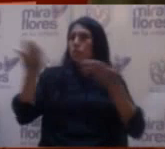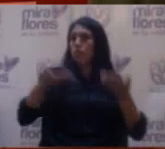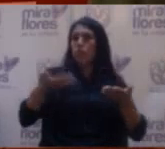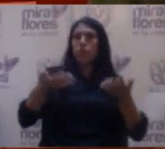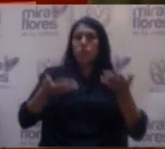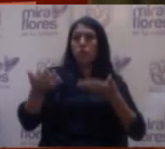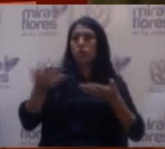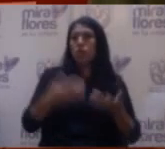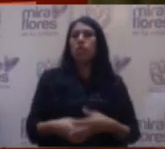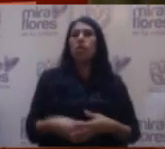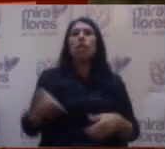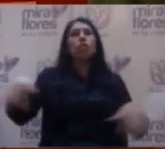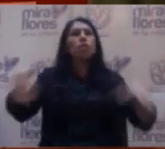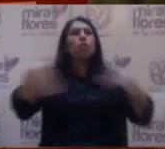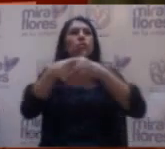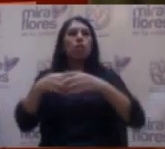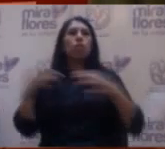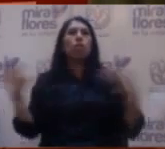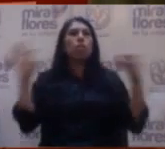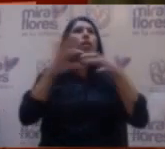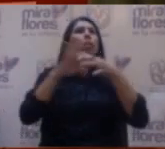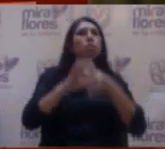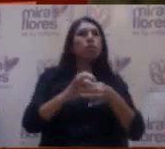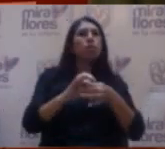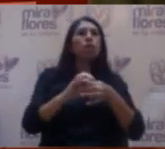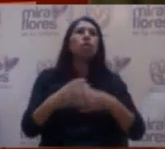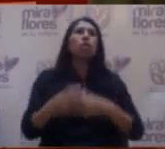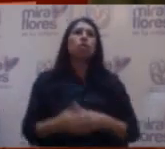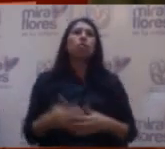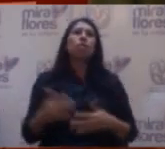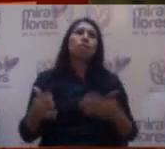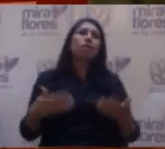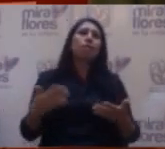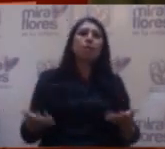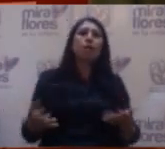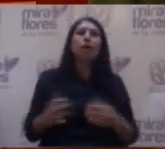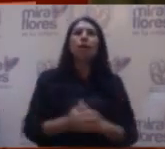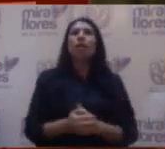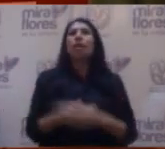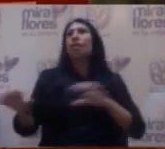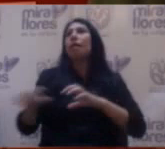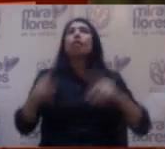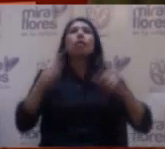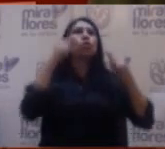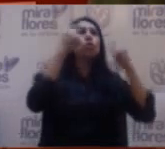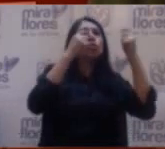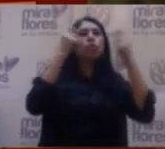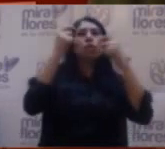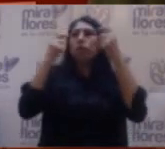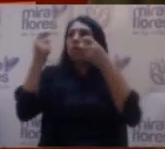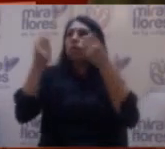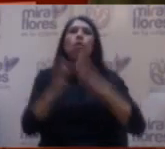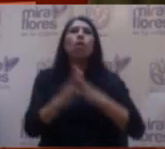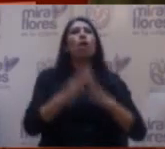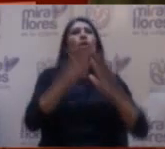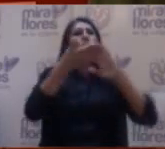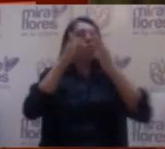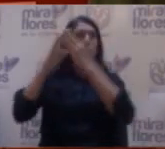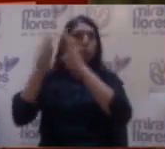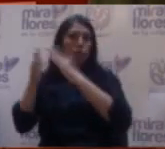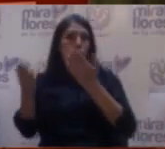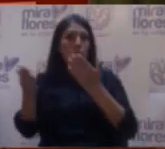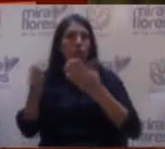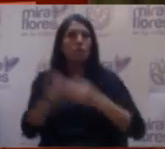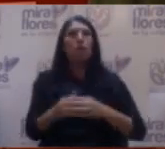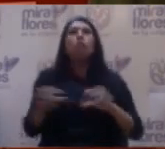de hermanamiento, más allá de generar situaciones de turismo a los pueblos, lo que generan es